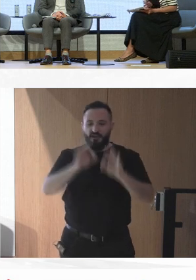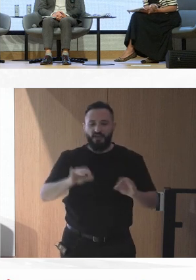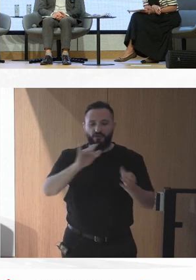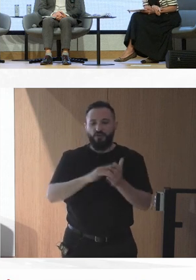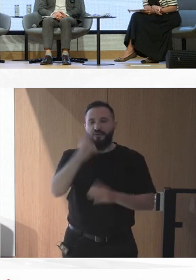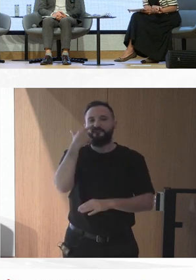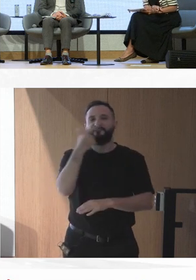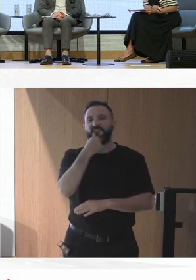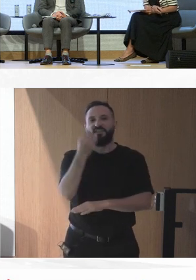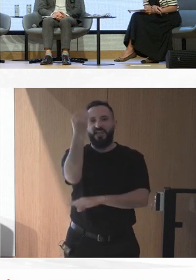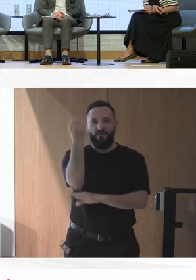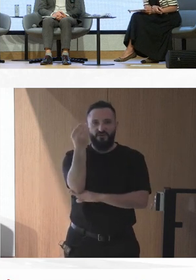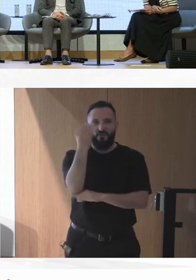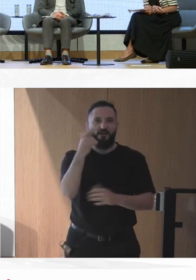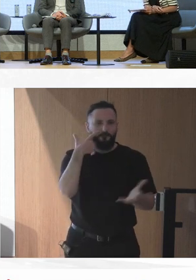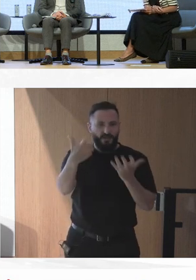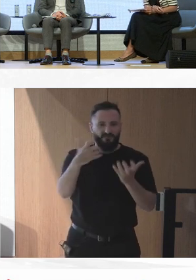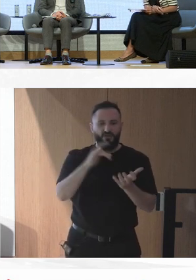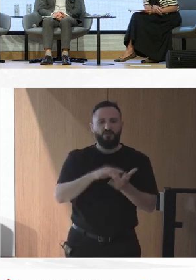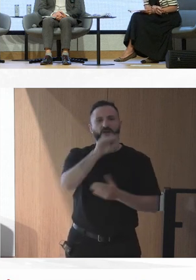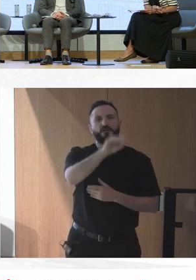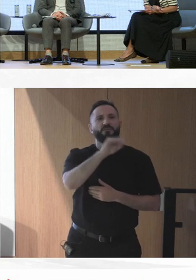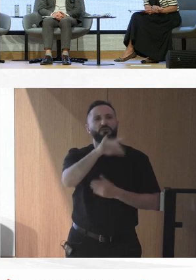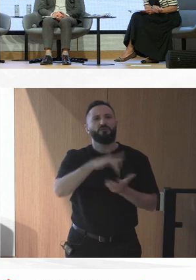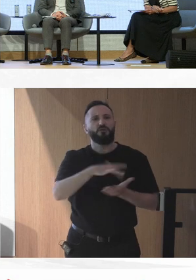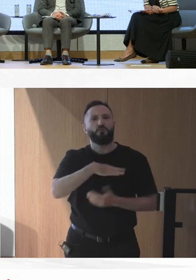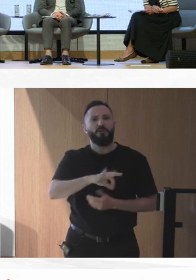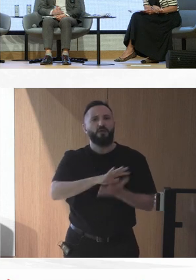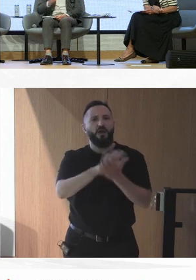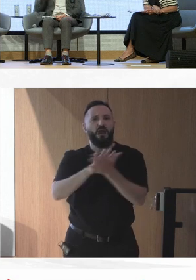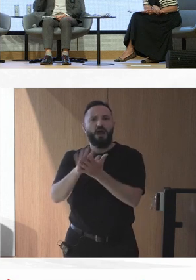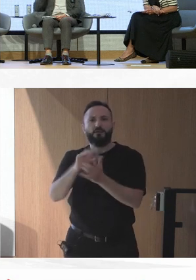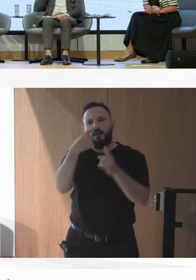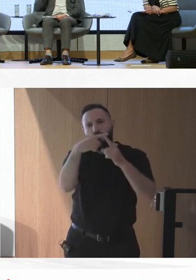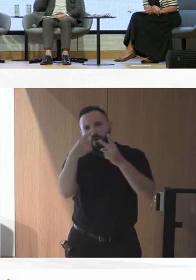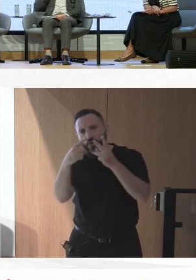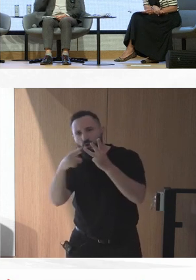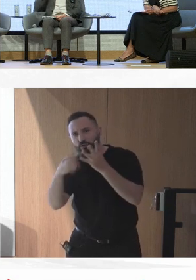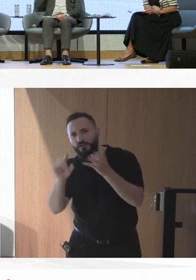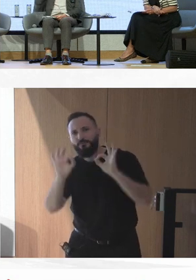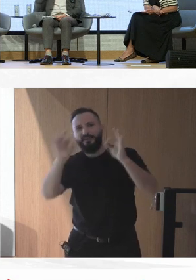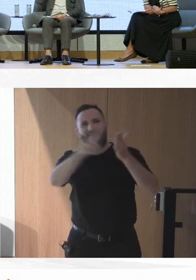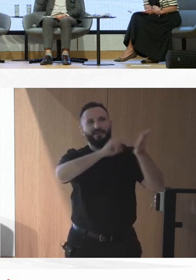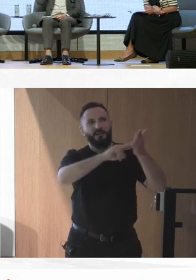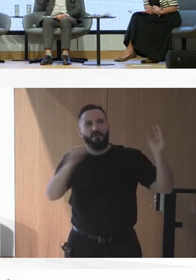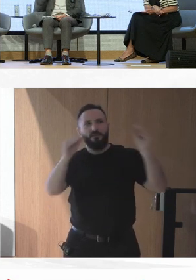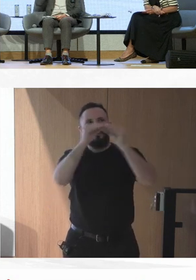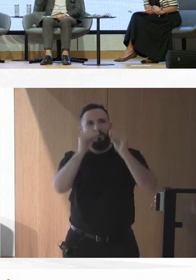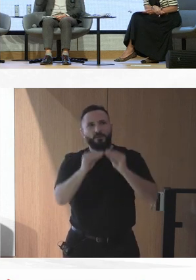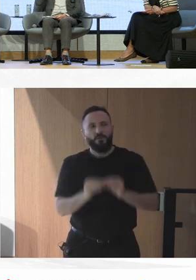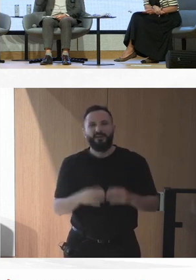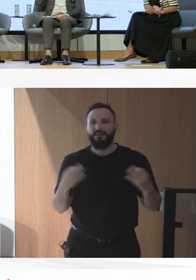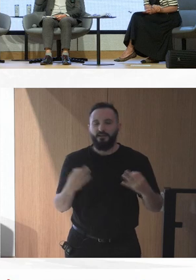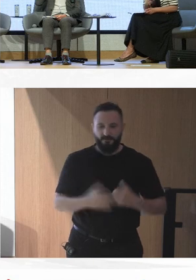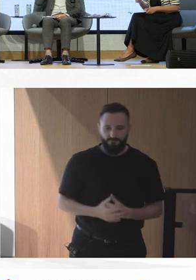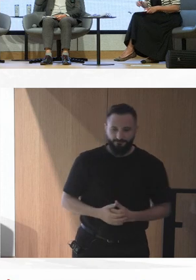¿Puede recalcar cuáles son los elementos de eso que están de acuerdo con la CRPD dentro de la legislación española?